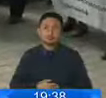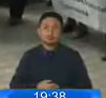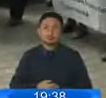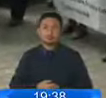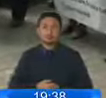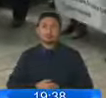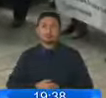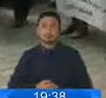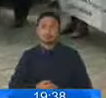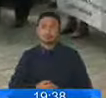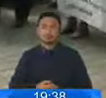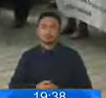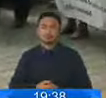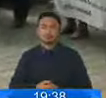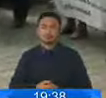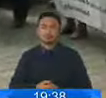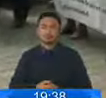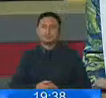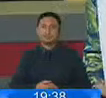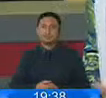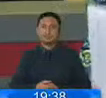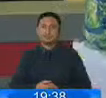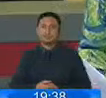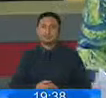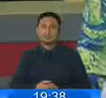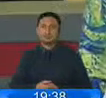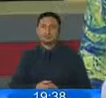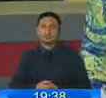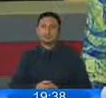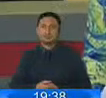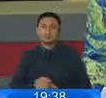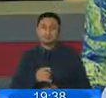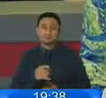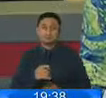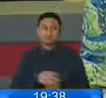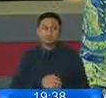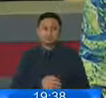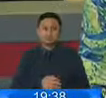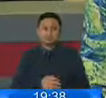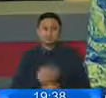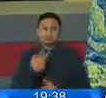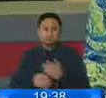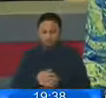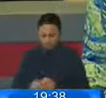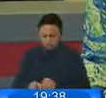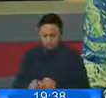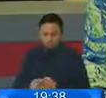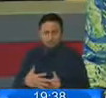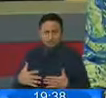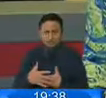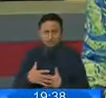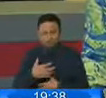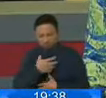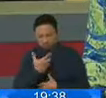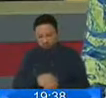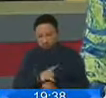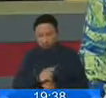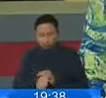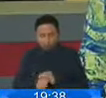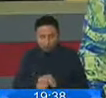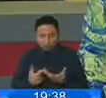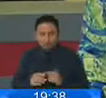Quito informó Andrea Valareso. Si usted siente que su hijo está nervioso, mal genio, retraído